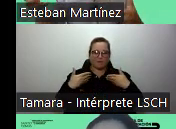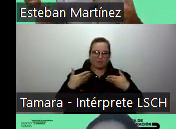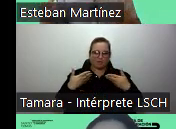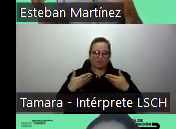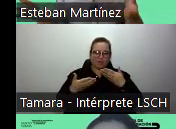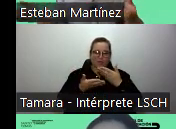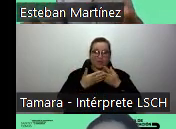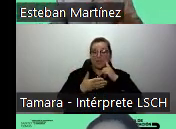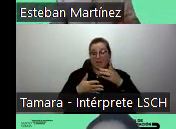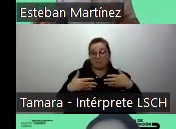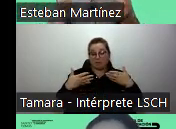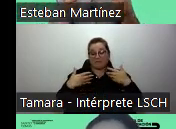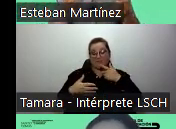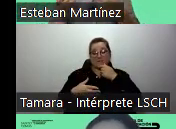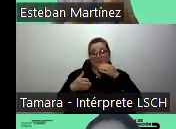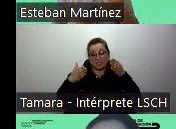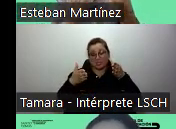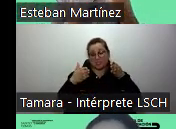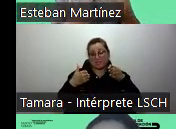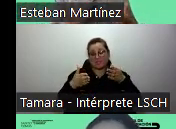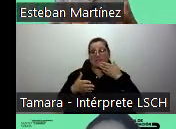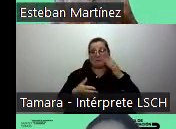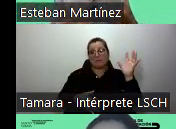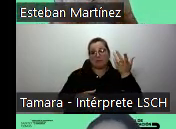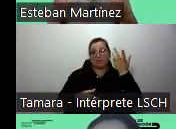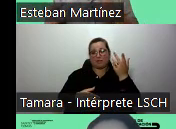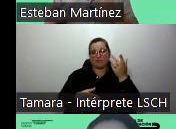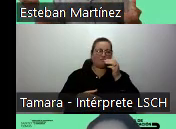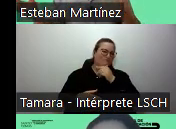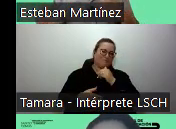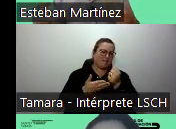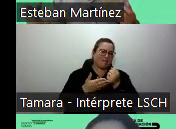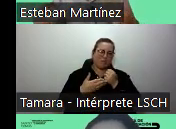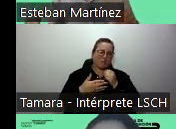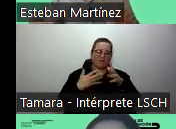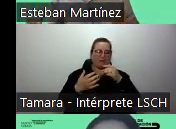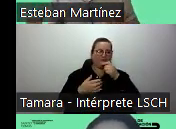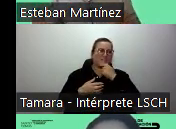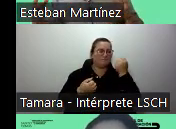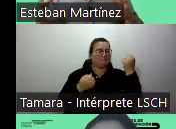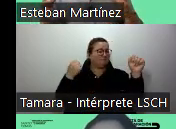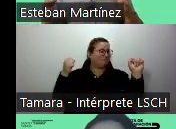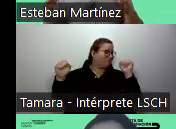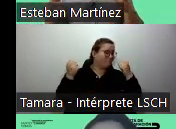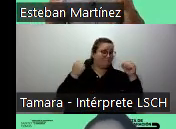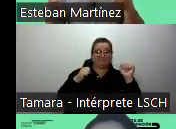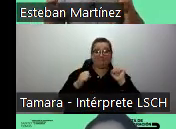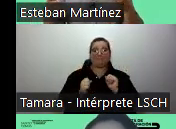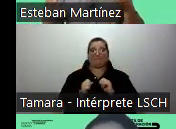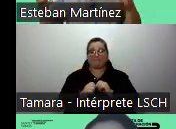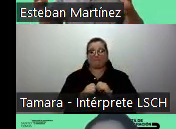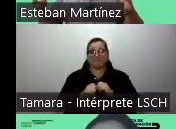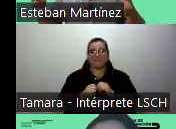uno está más motivado es más fácil concentrarse Y probablemente el entorno no te ayuda mucho probablemente te desconcentrado muy fácil entonces probablemente para esas